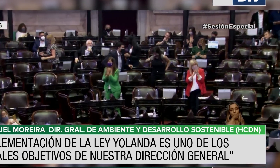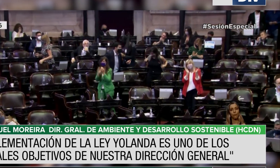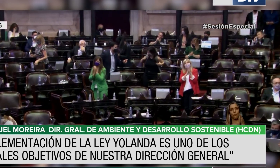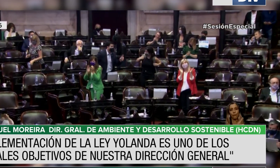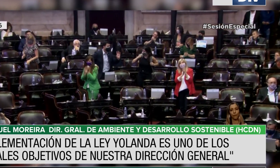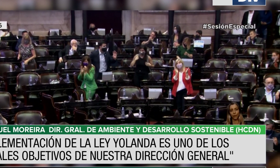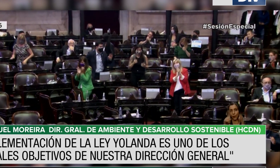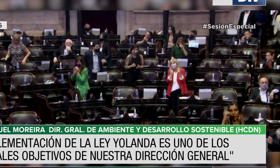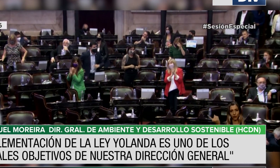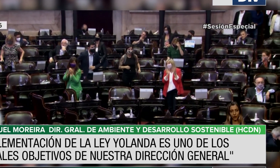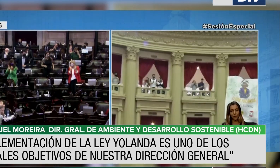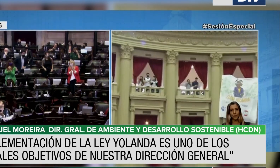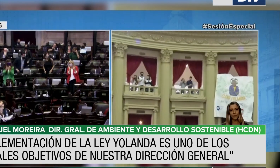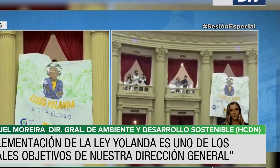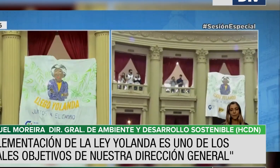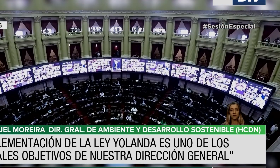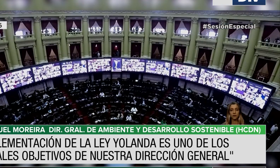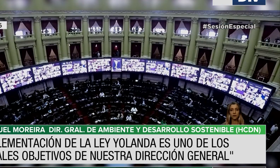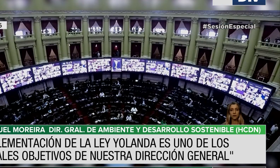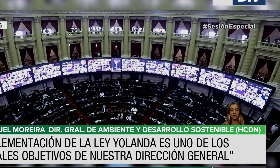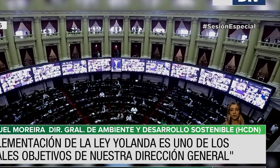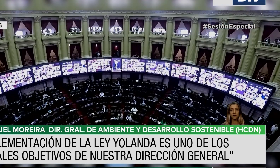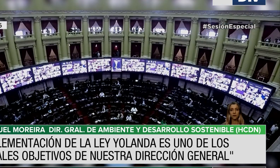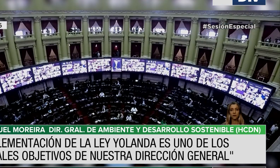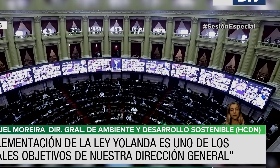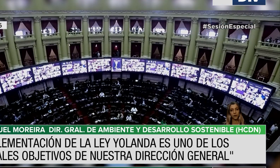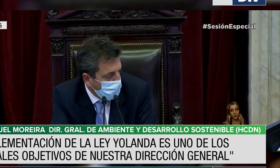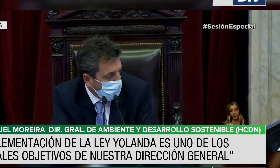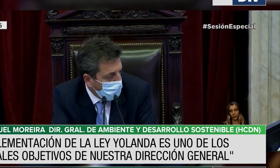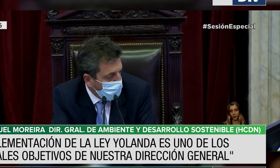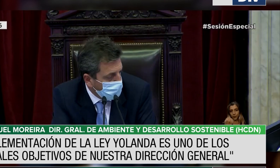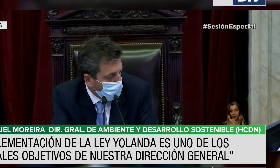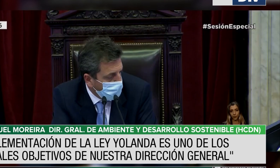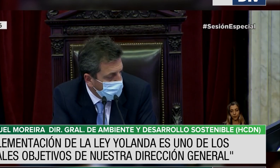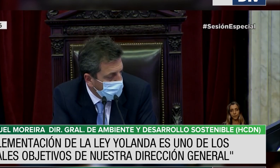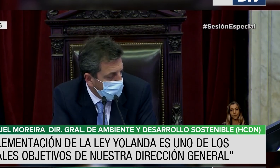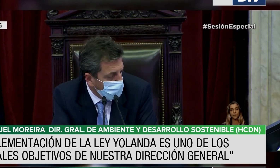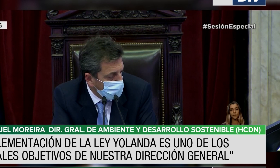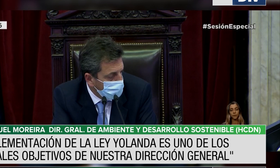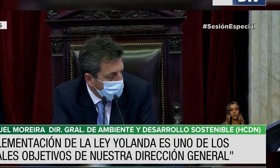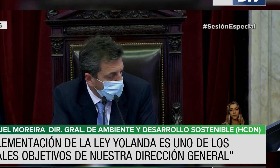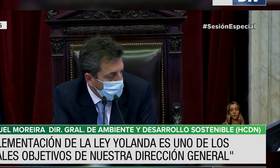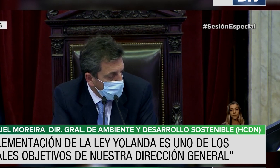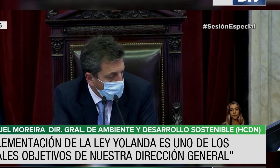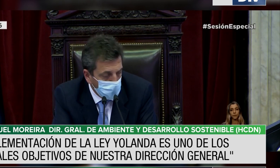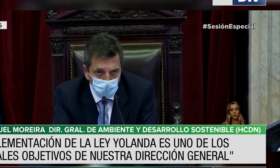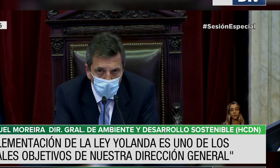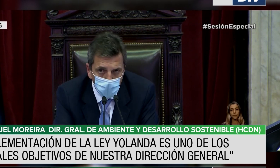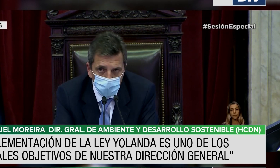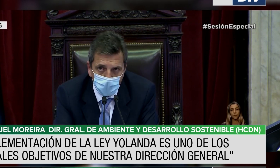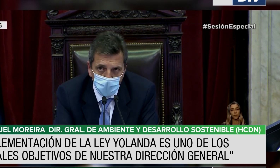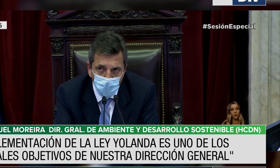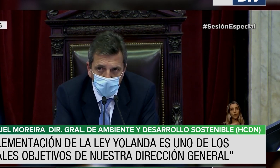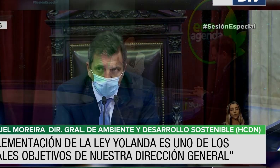con el barbijo porque se legisló, se sancionó en un momento donde, bueno, ahí se ven todas las pantallas, en un momento que